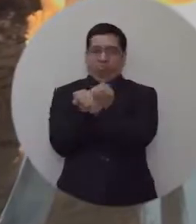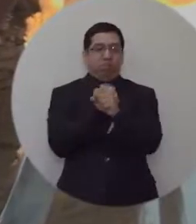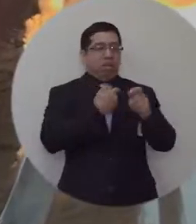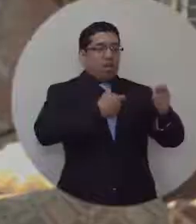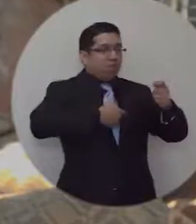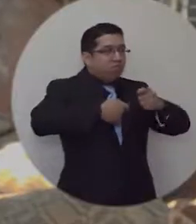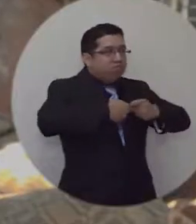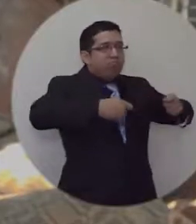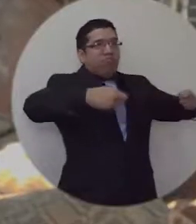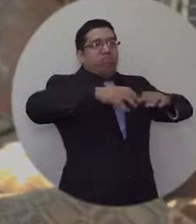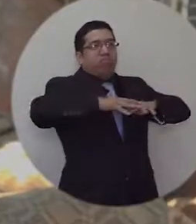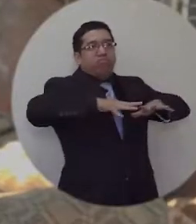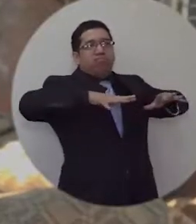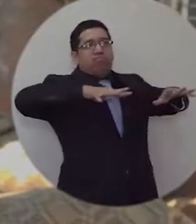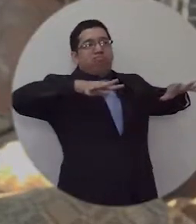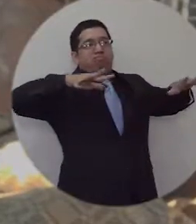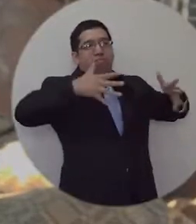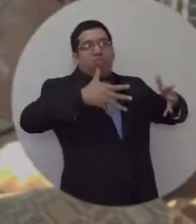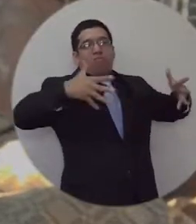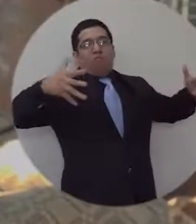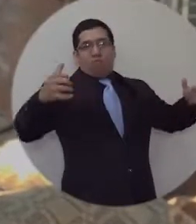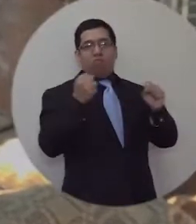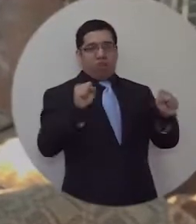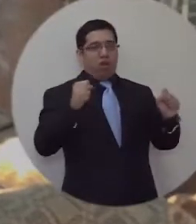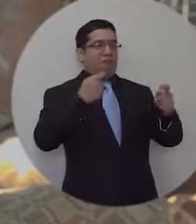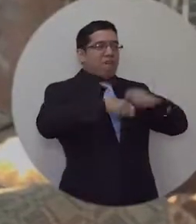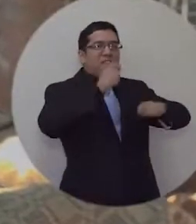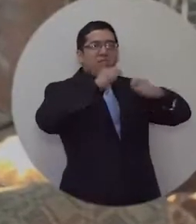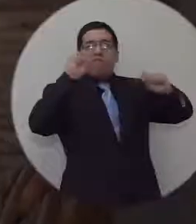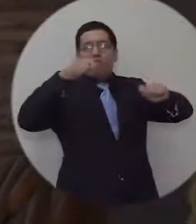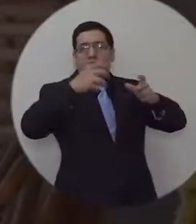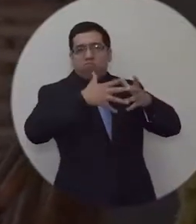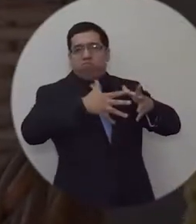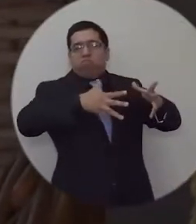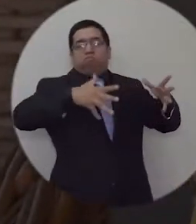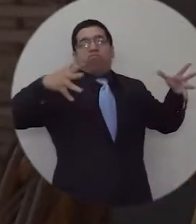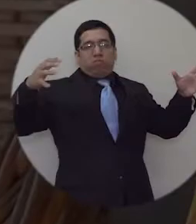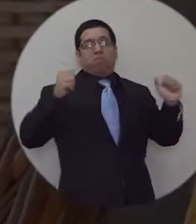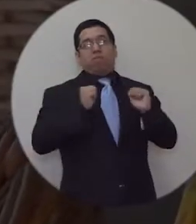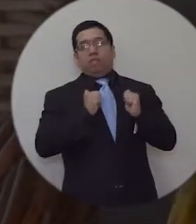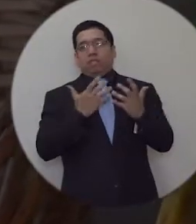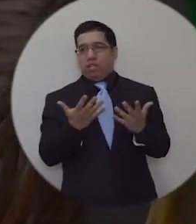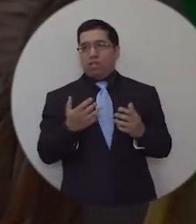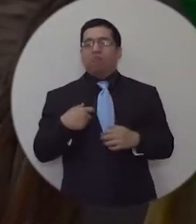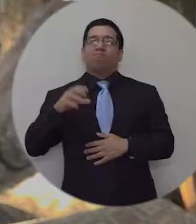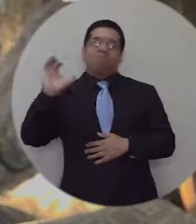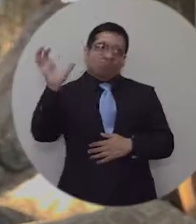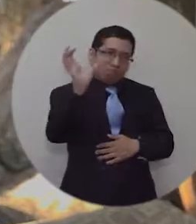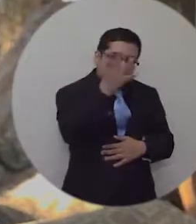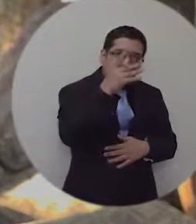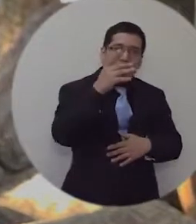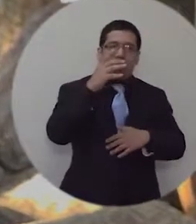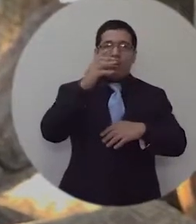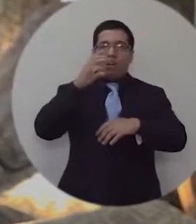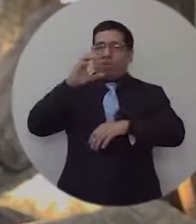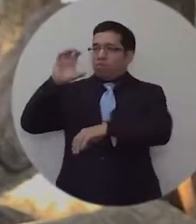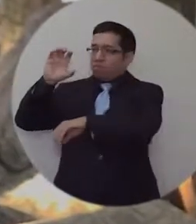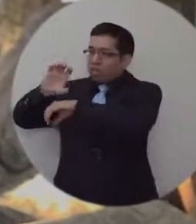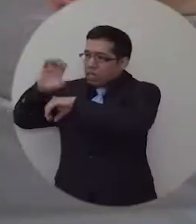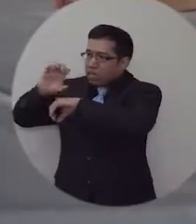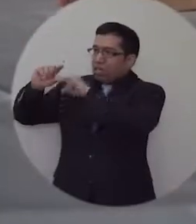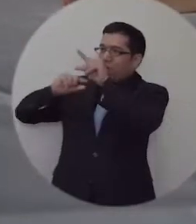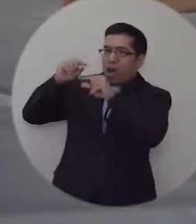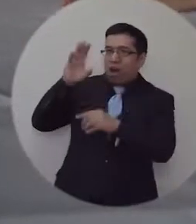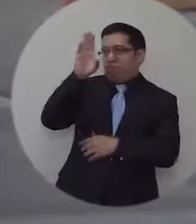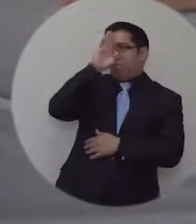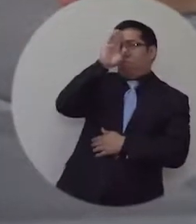para poder distribuir más grande y vender más mis productos. Que se capacite, que se animen, porque es